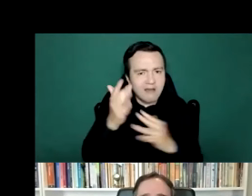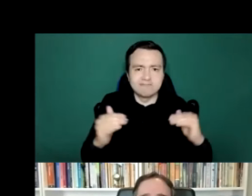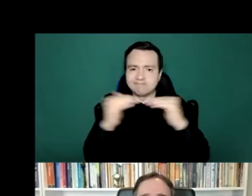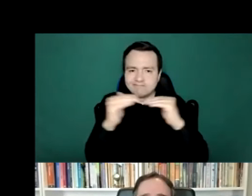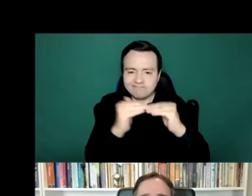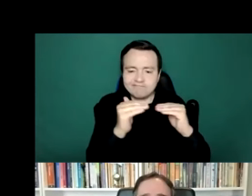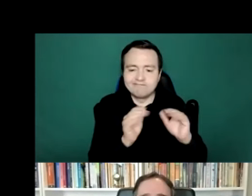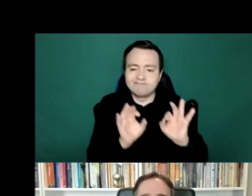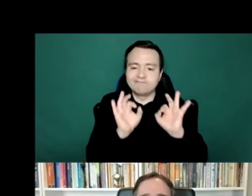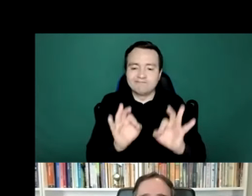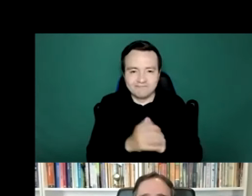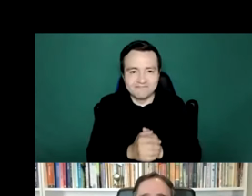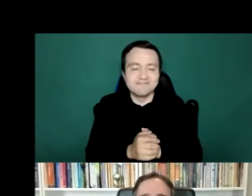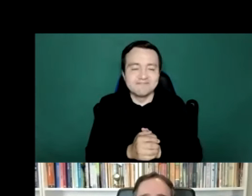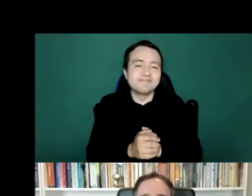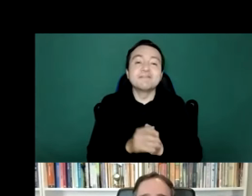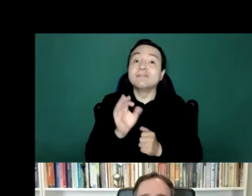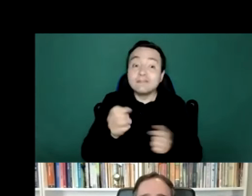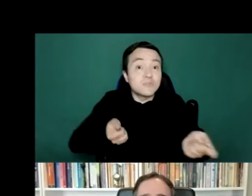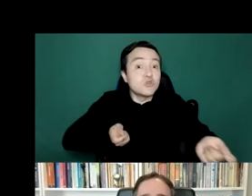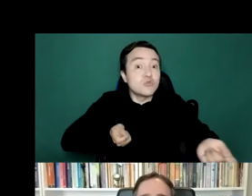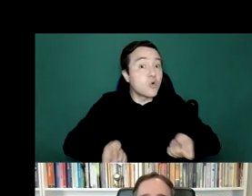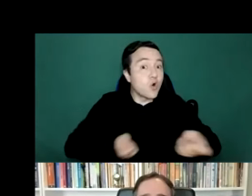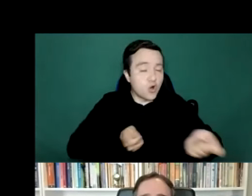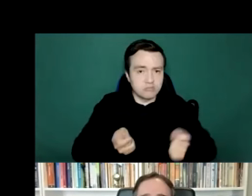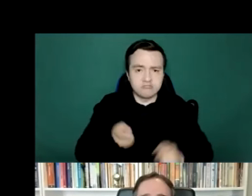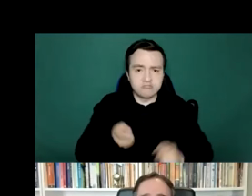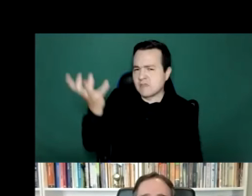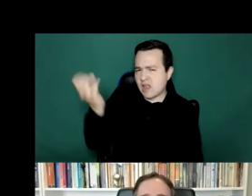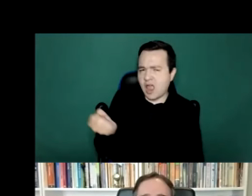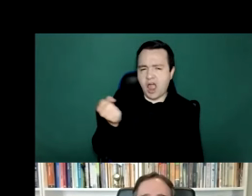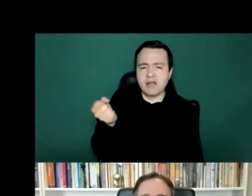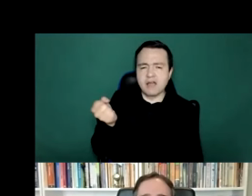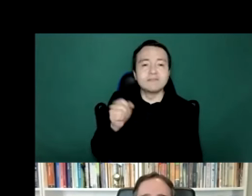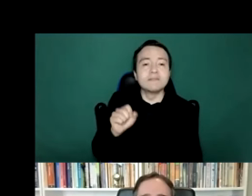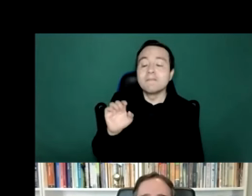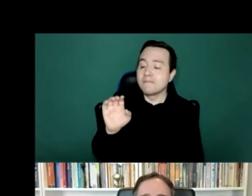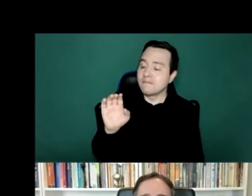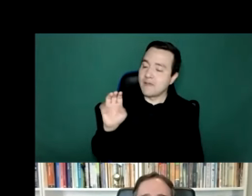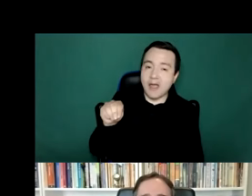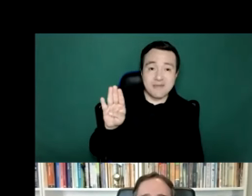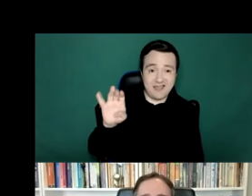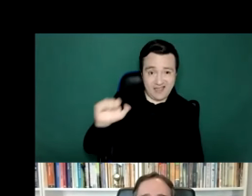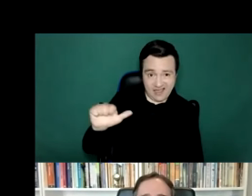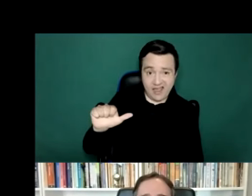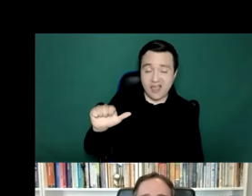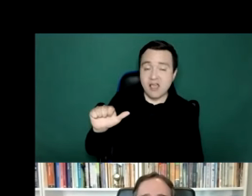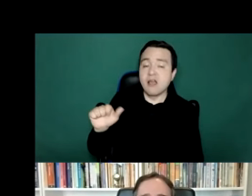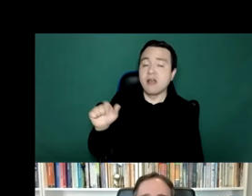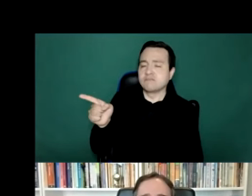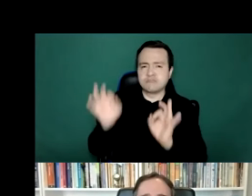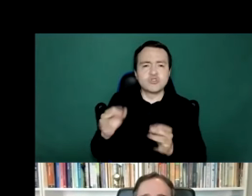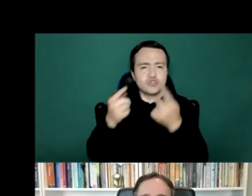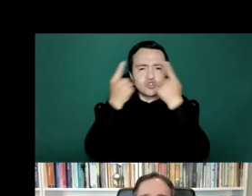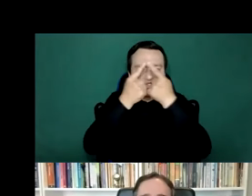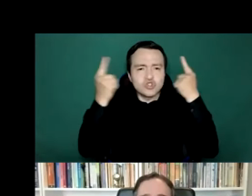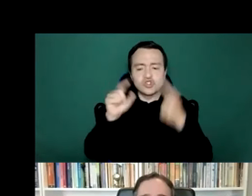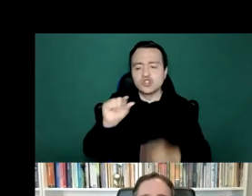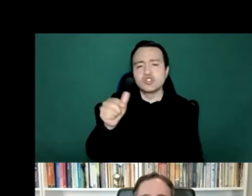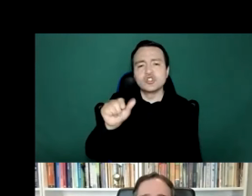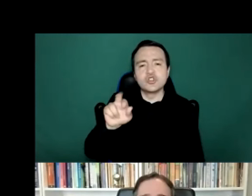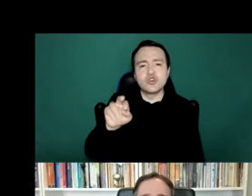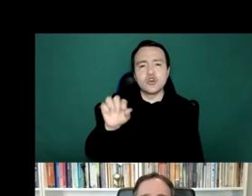salud materno-infantil y prevención y control de enfermedades infecciosas. Tiene una maestría en salud mundial en la Universidad de